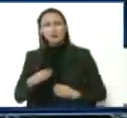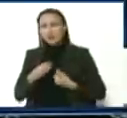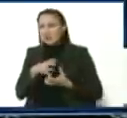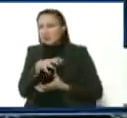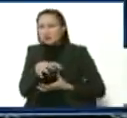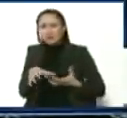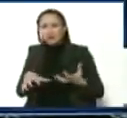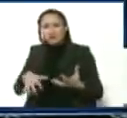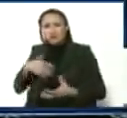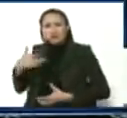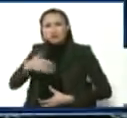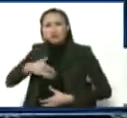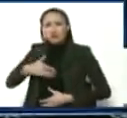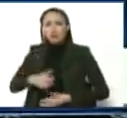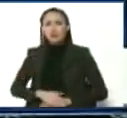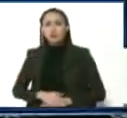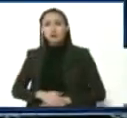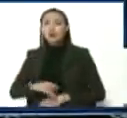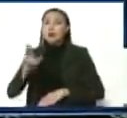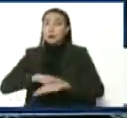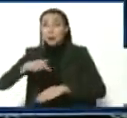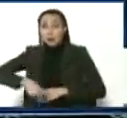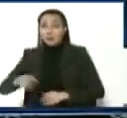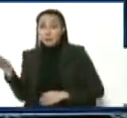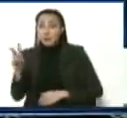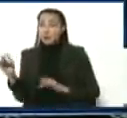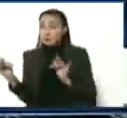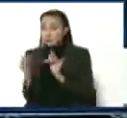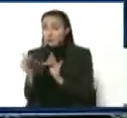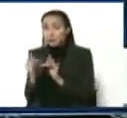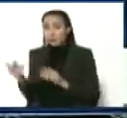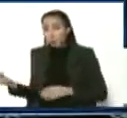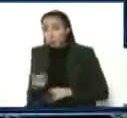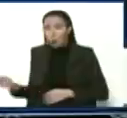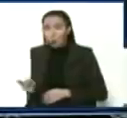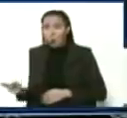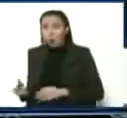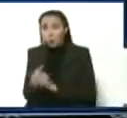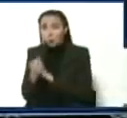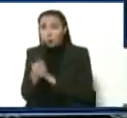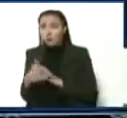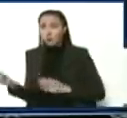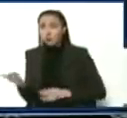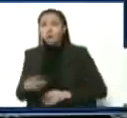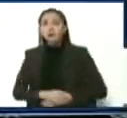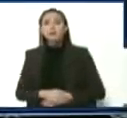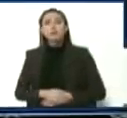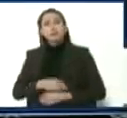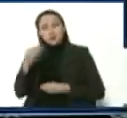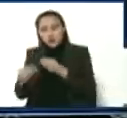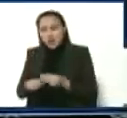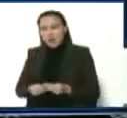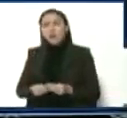Afortunadamente el equipo médico de Venezuela entró en contacto con ellos. Se les hizo un